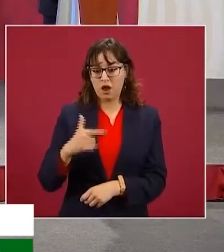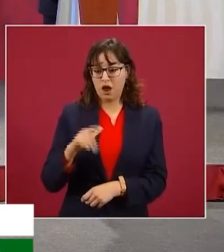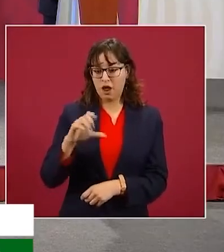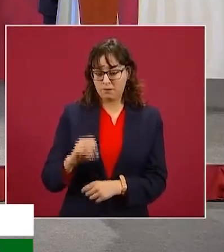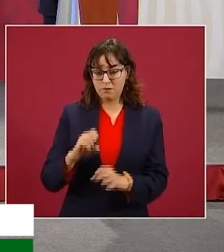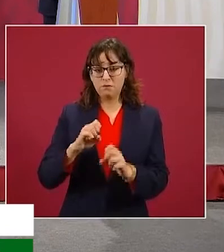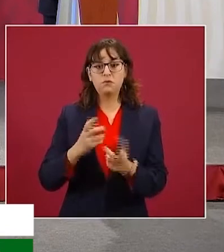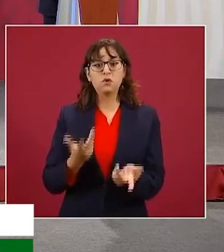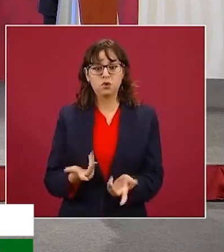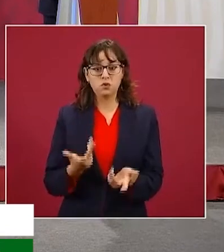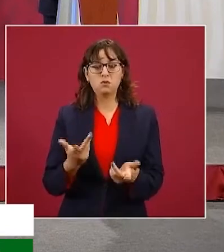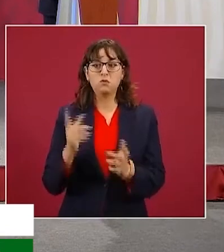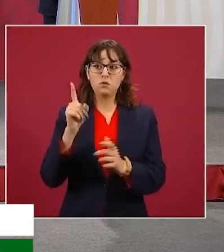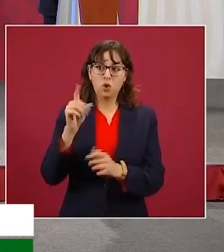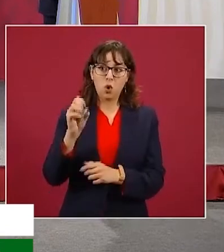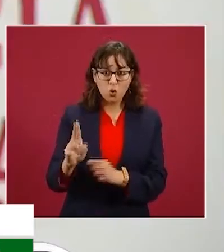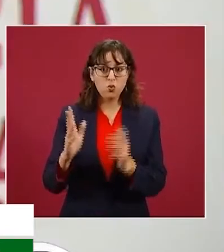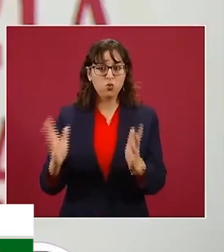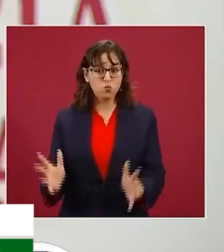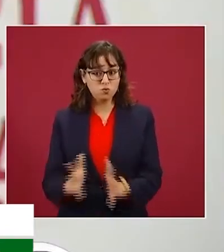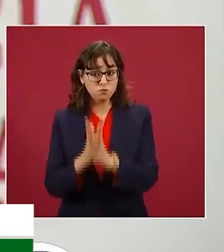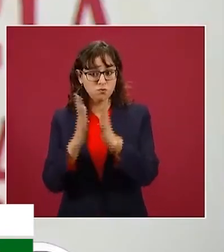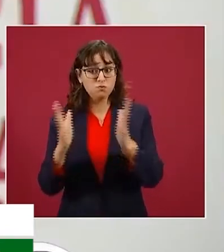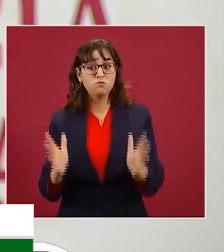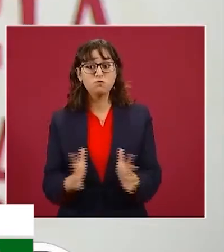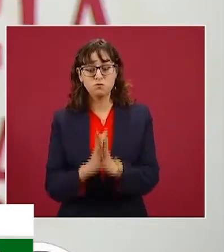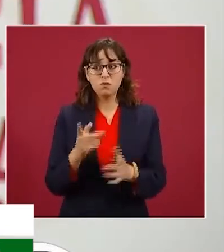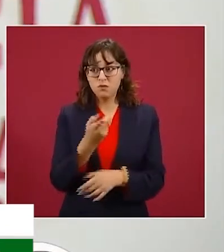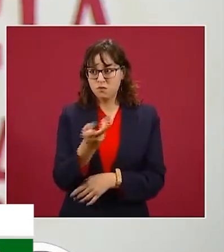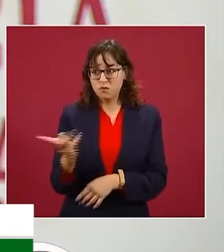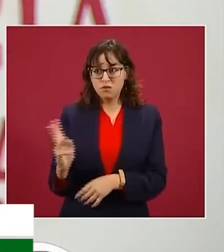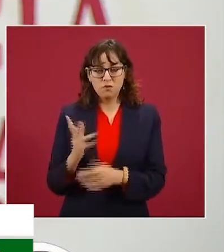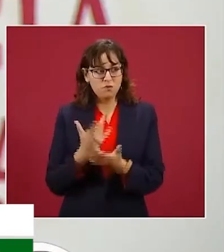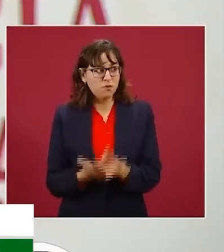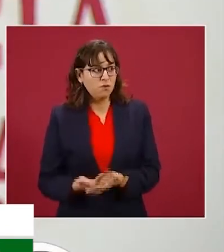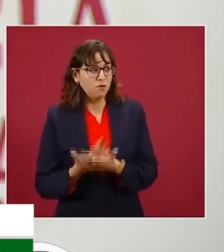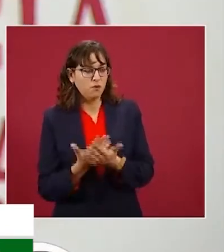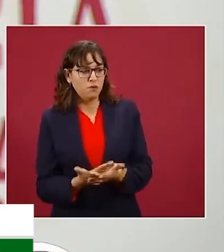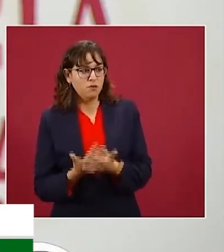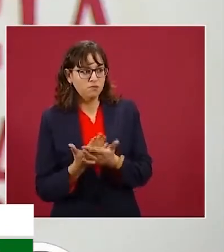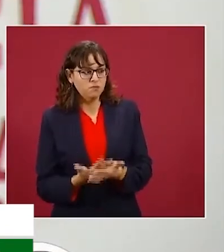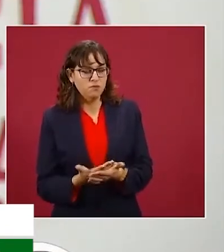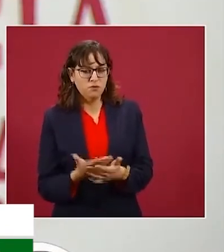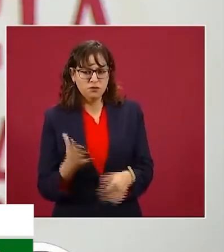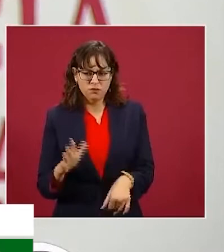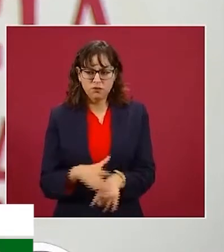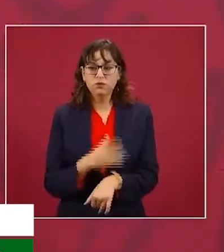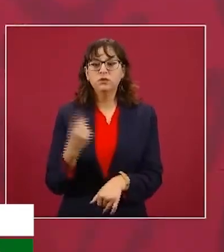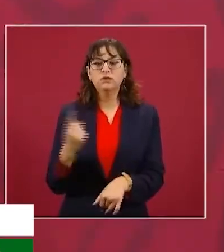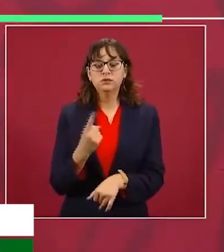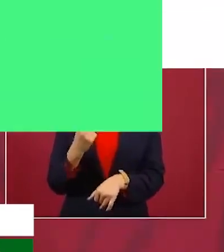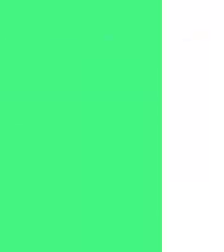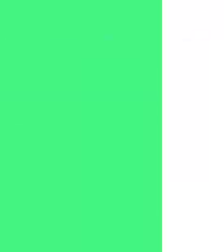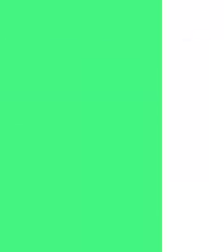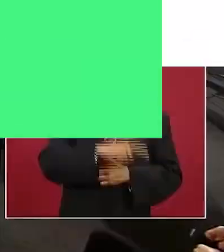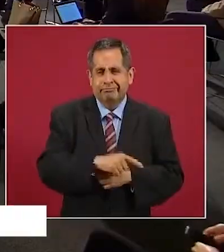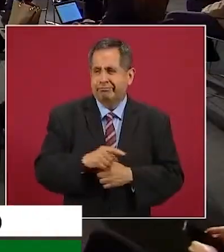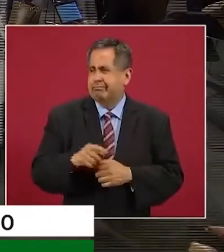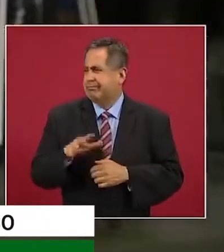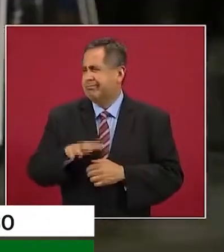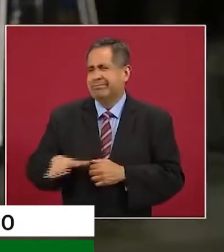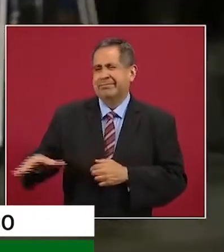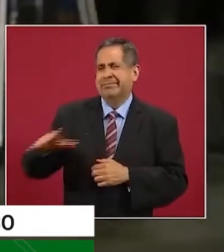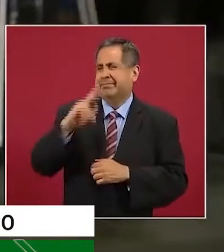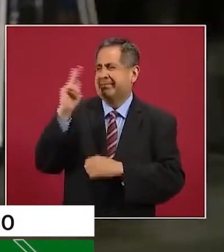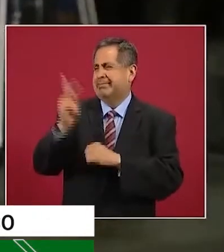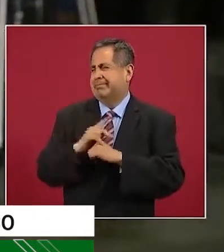y con una participación muy esperada, entre otros motivos por esto, porque fue precursor de esa posición.